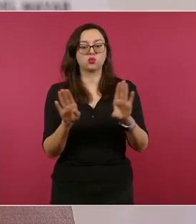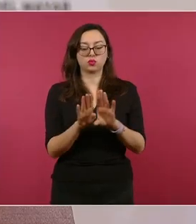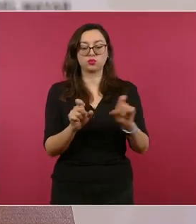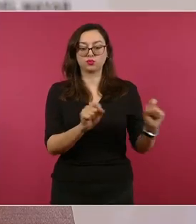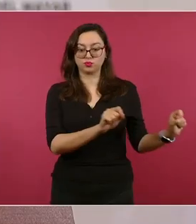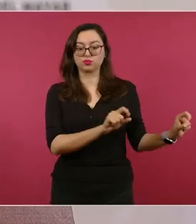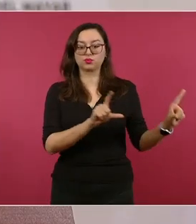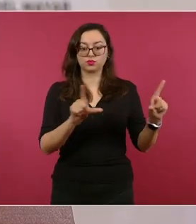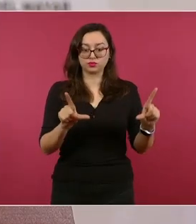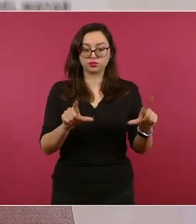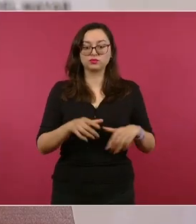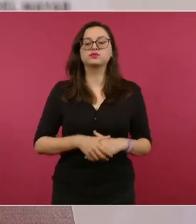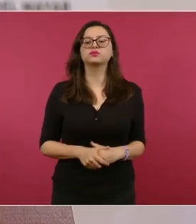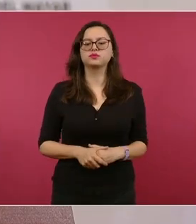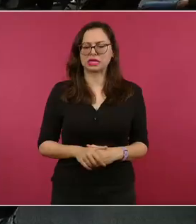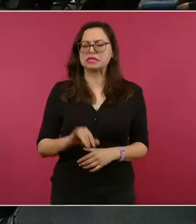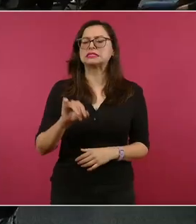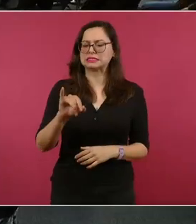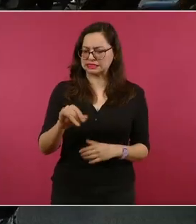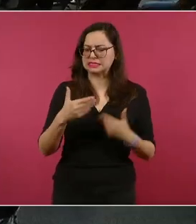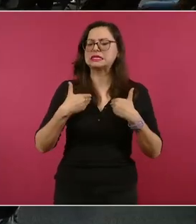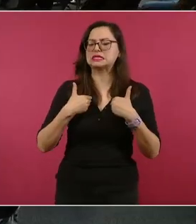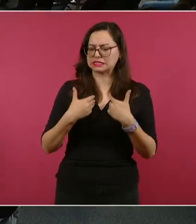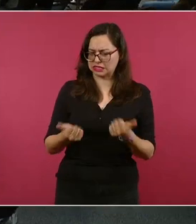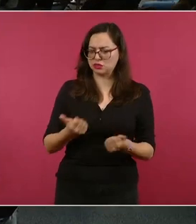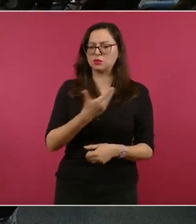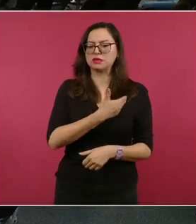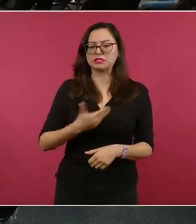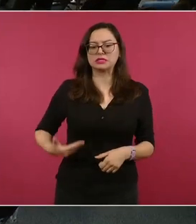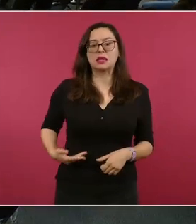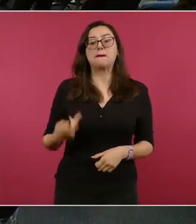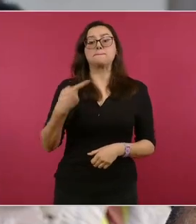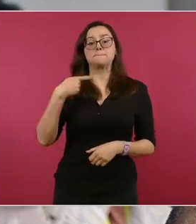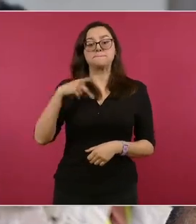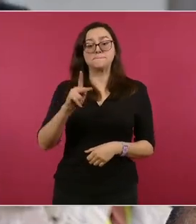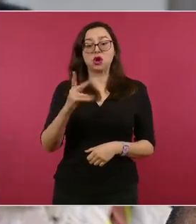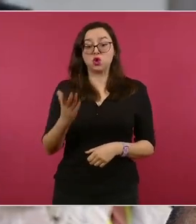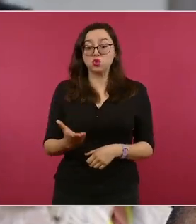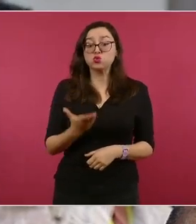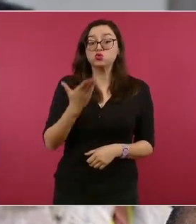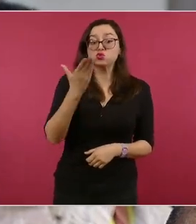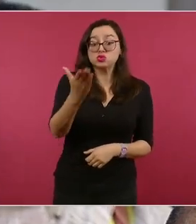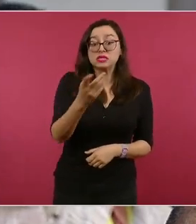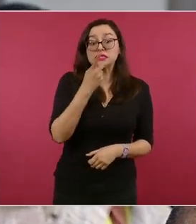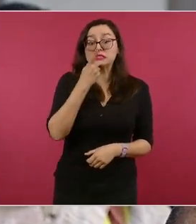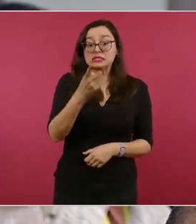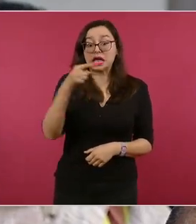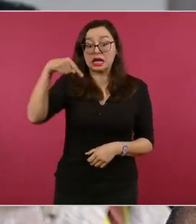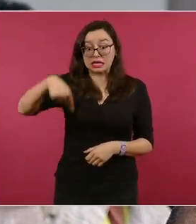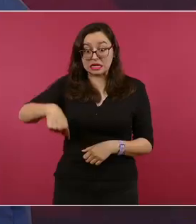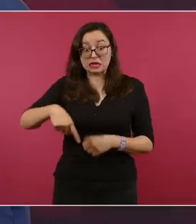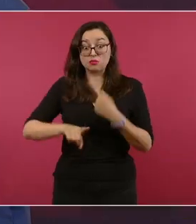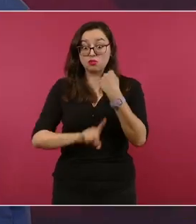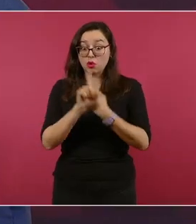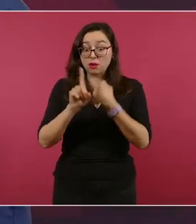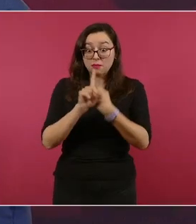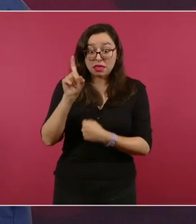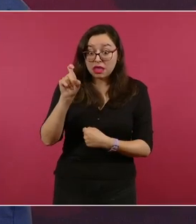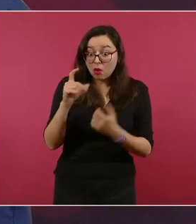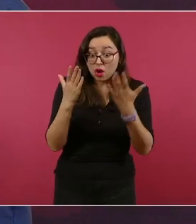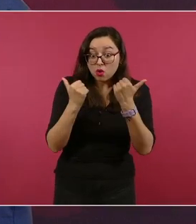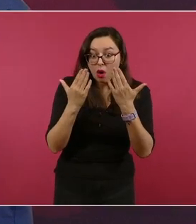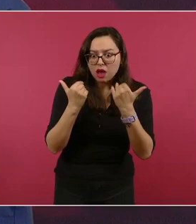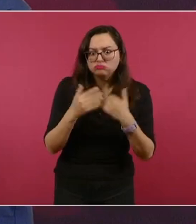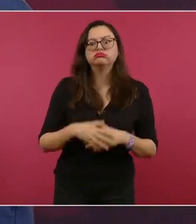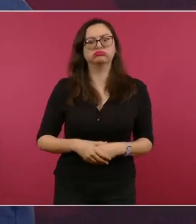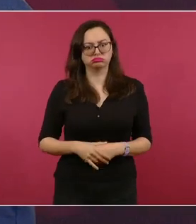Señor presidente, entiendo lo que usted me está diciendo, pero ¿usted dice que usted no tiene un problema de agua en México? Sí. Ah, ok. México